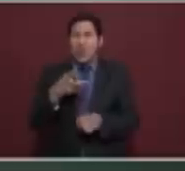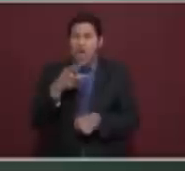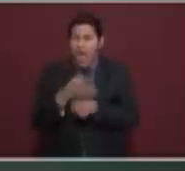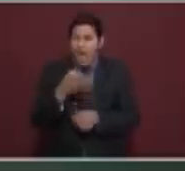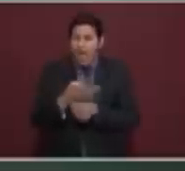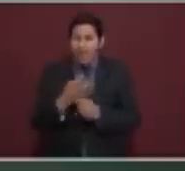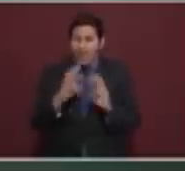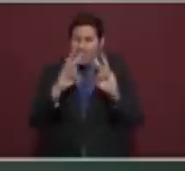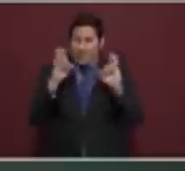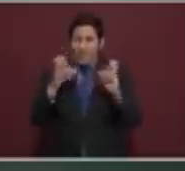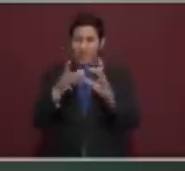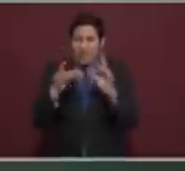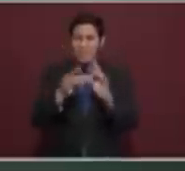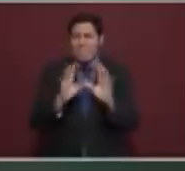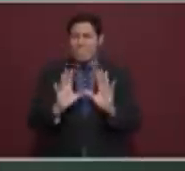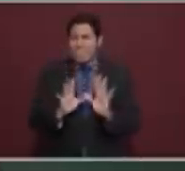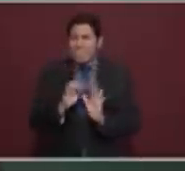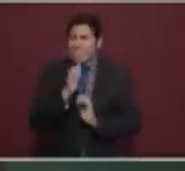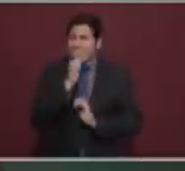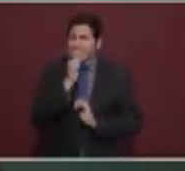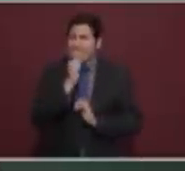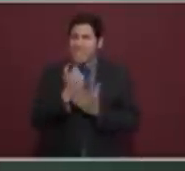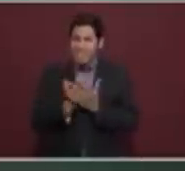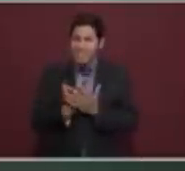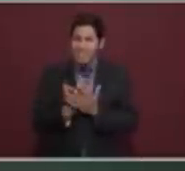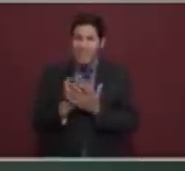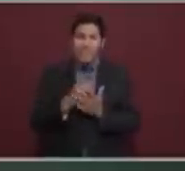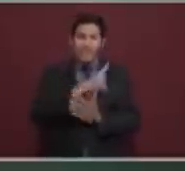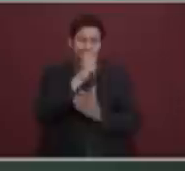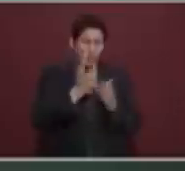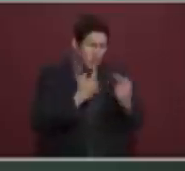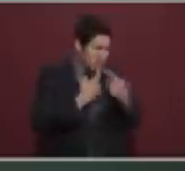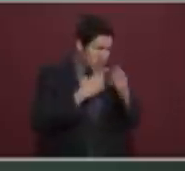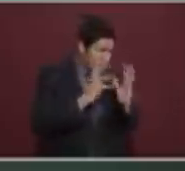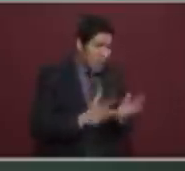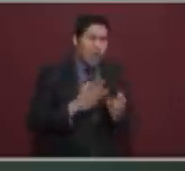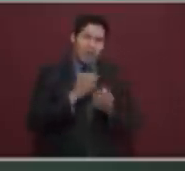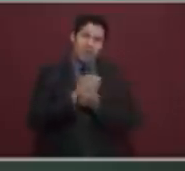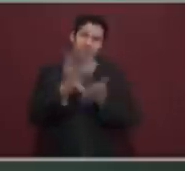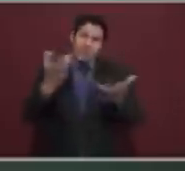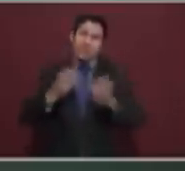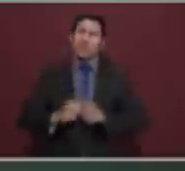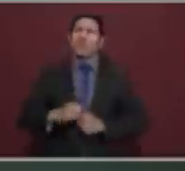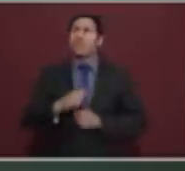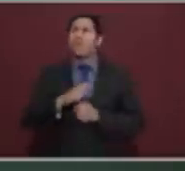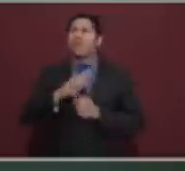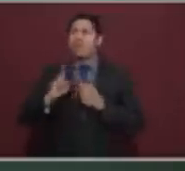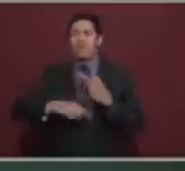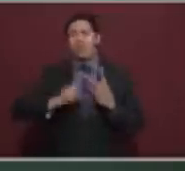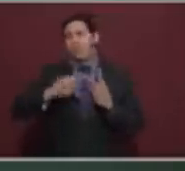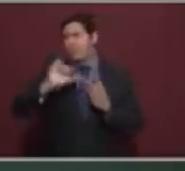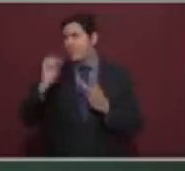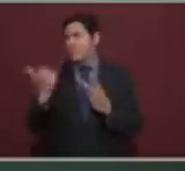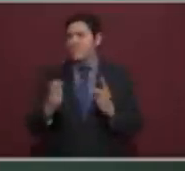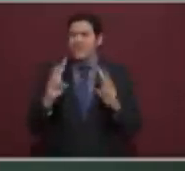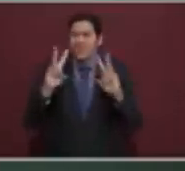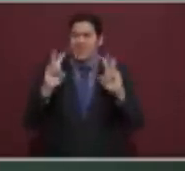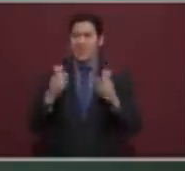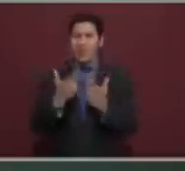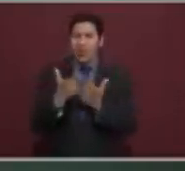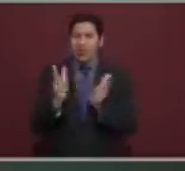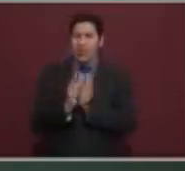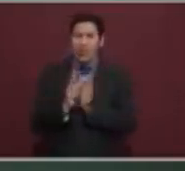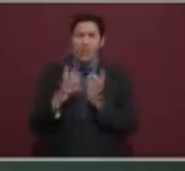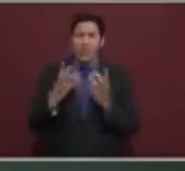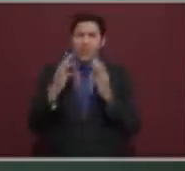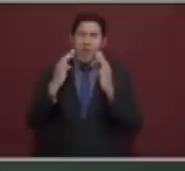debidamente concluido la otra parte de los grupos criminales y la compra de armas hay